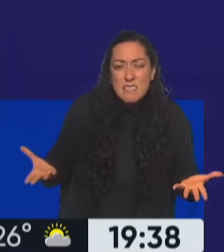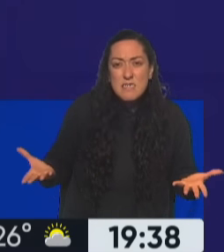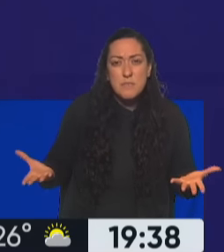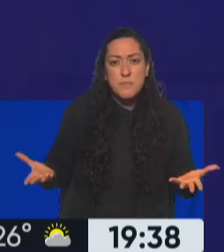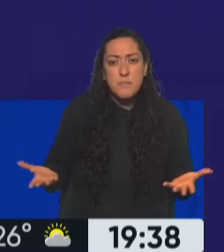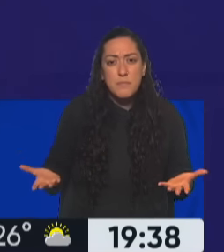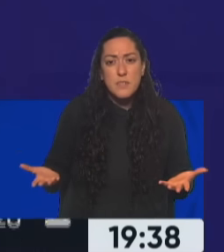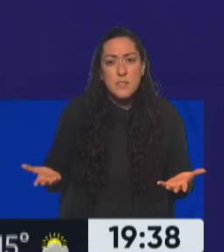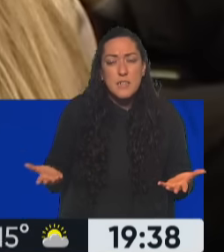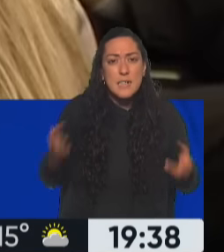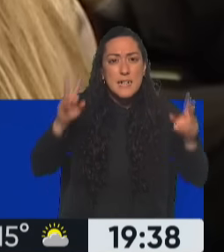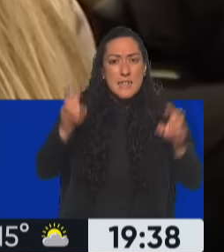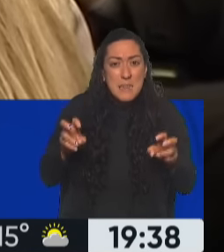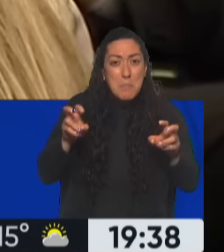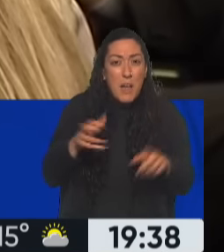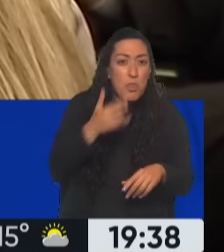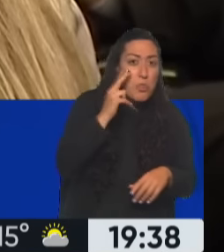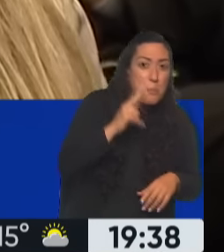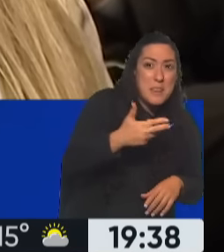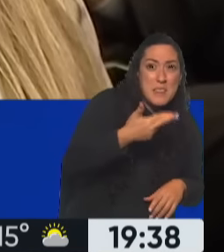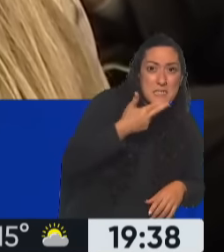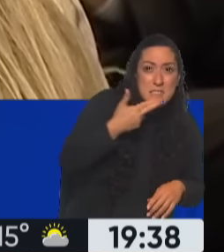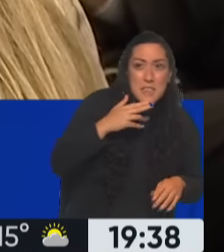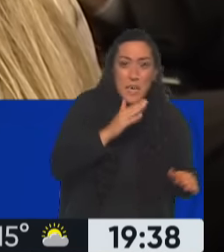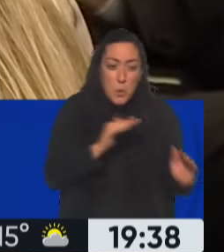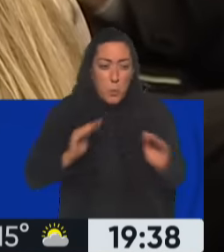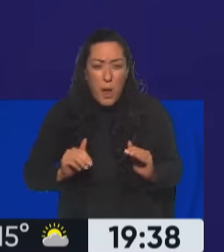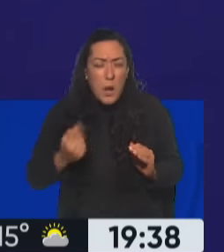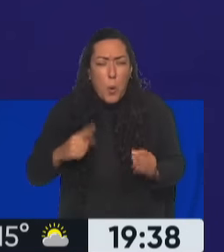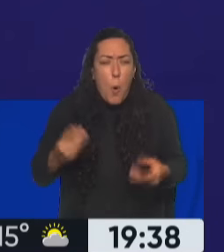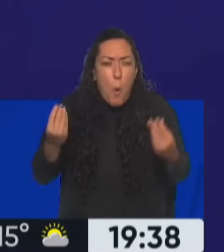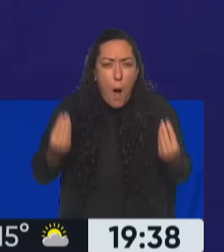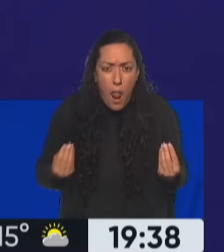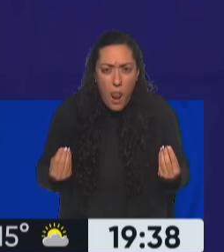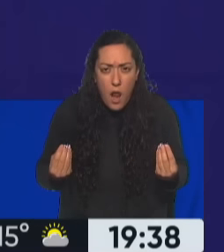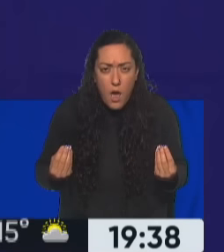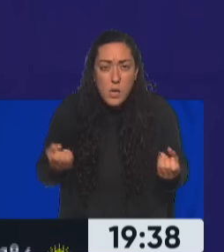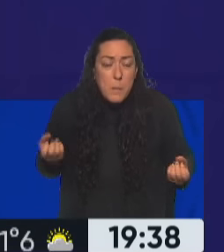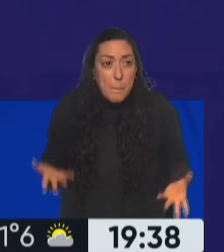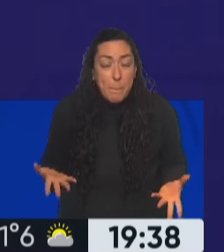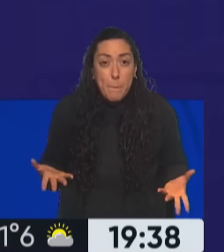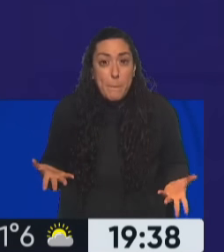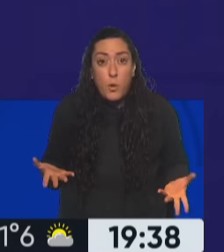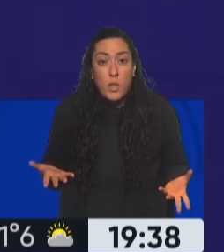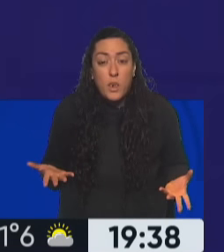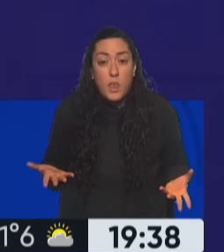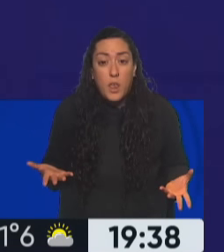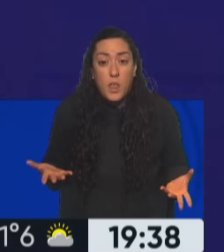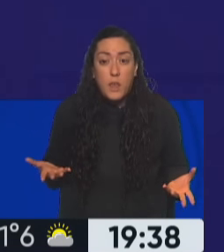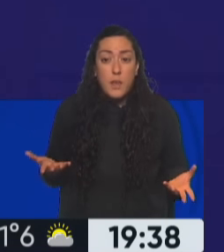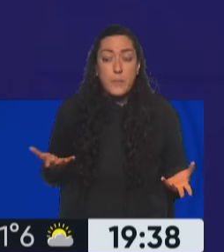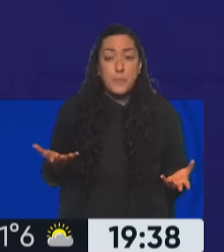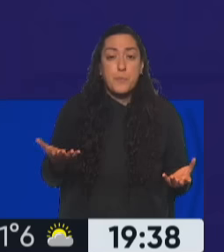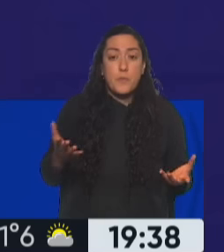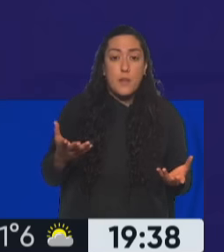Quisiera saber qué es la parte que coincide con el 2017. Porque básicamente nunca se hizo el